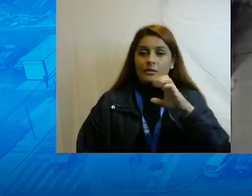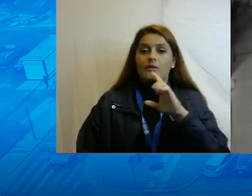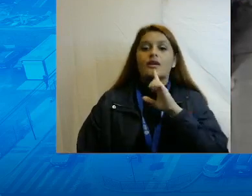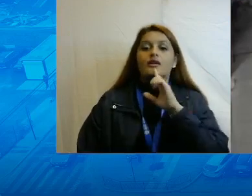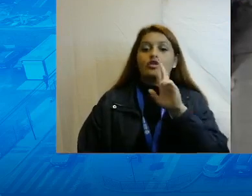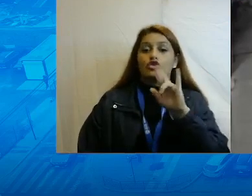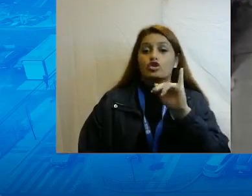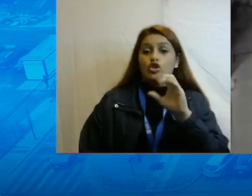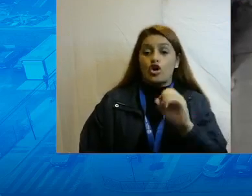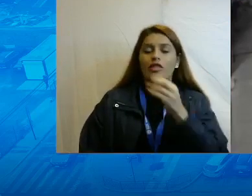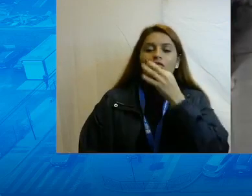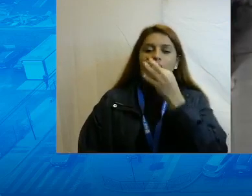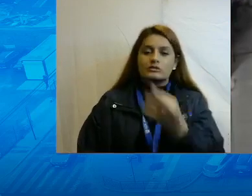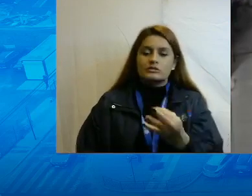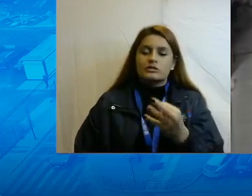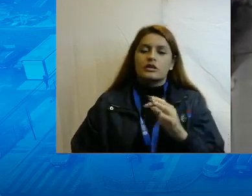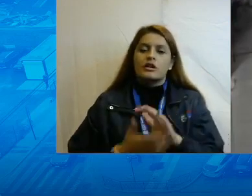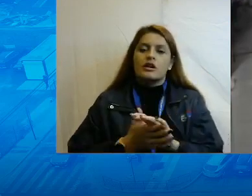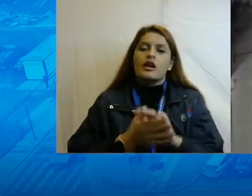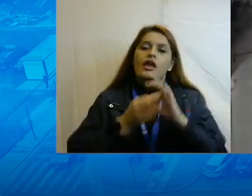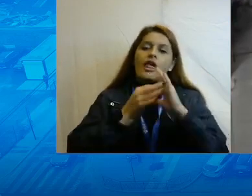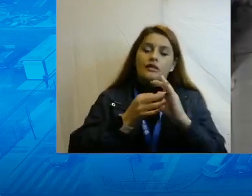usted la disposición que ha tenido con este tema,